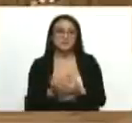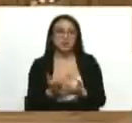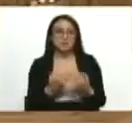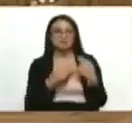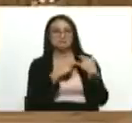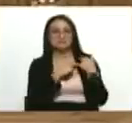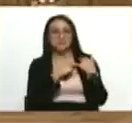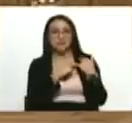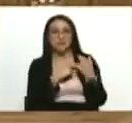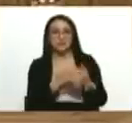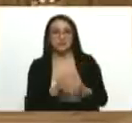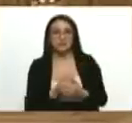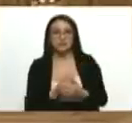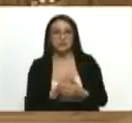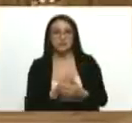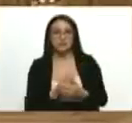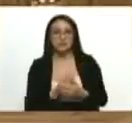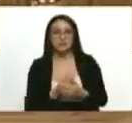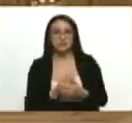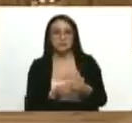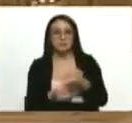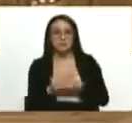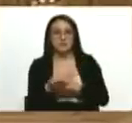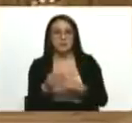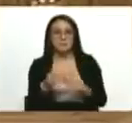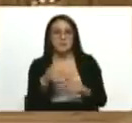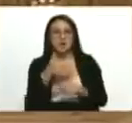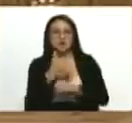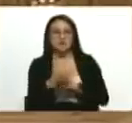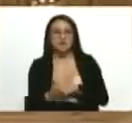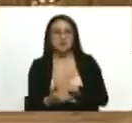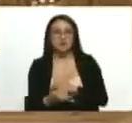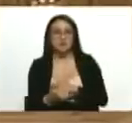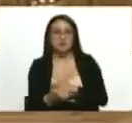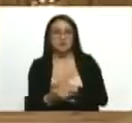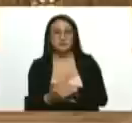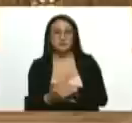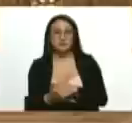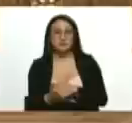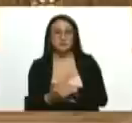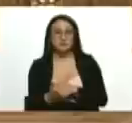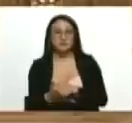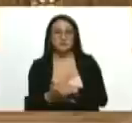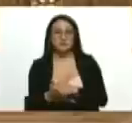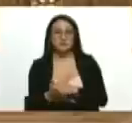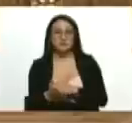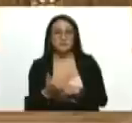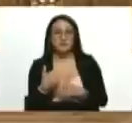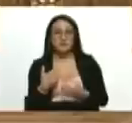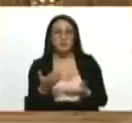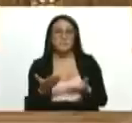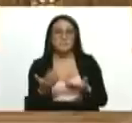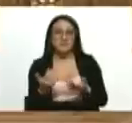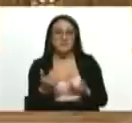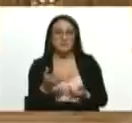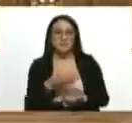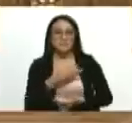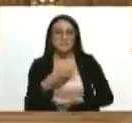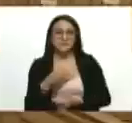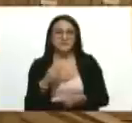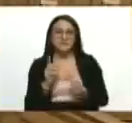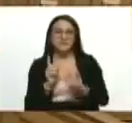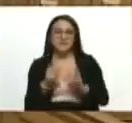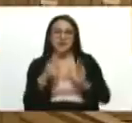corresponde presentar un proyecto de acuerdo que pido, señor presidente, sea